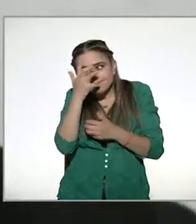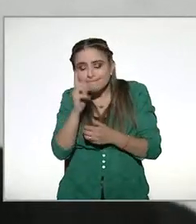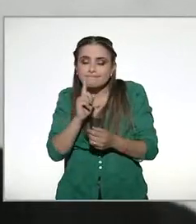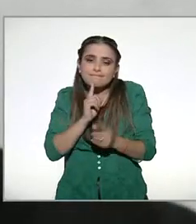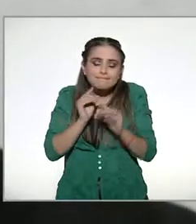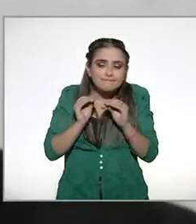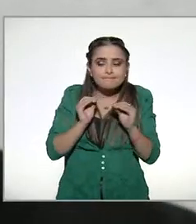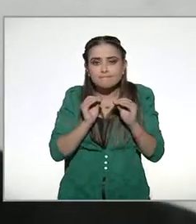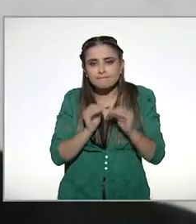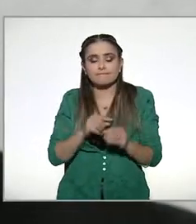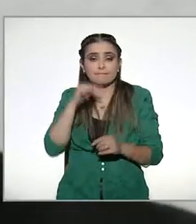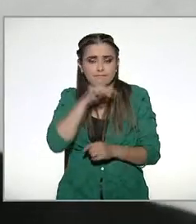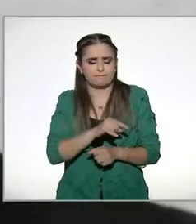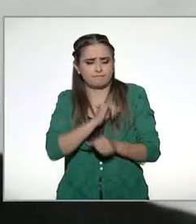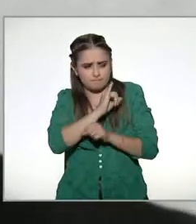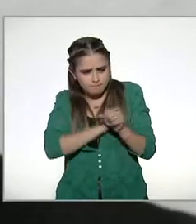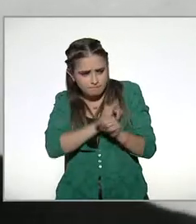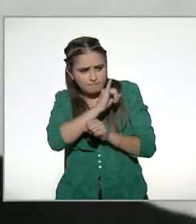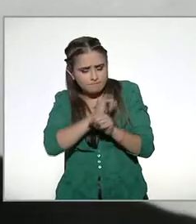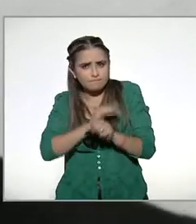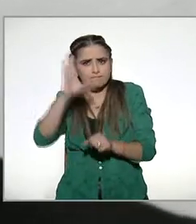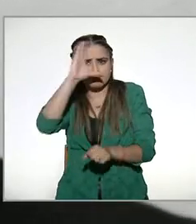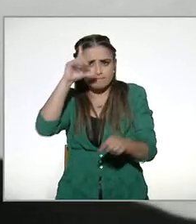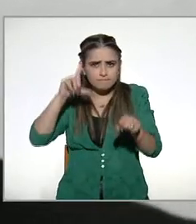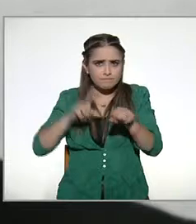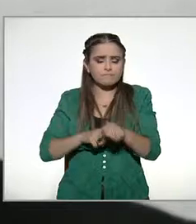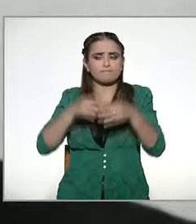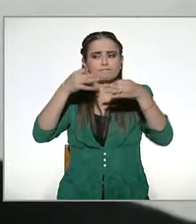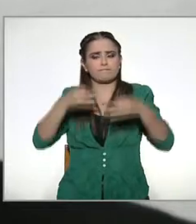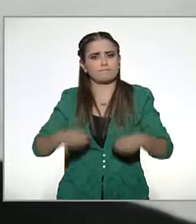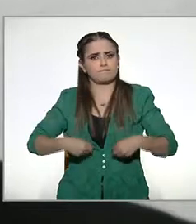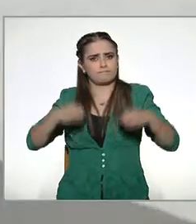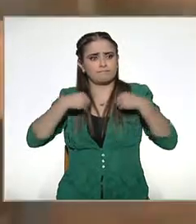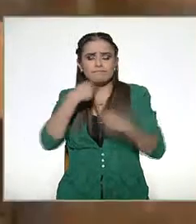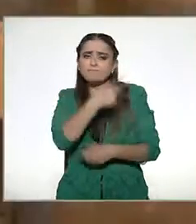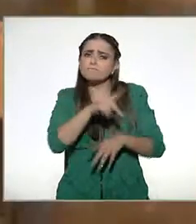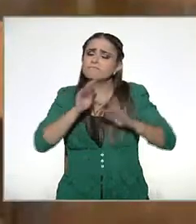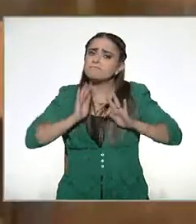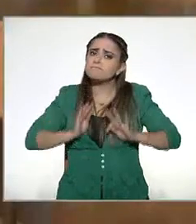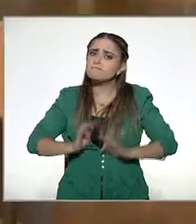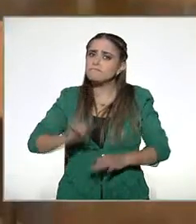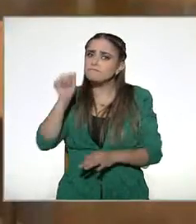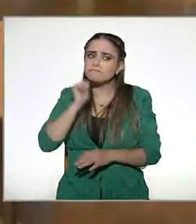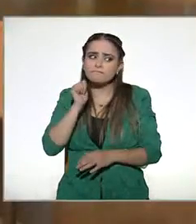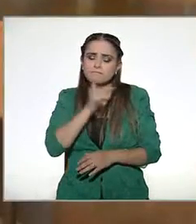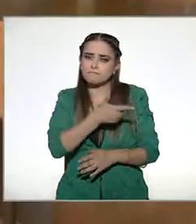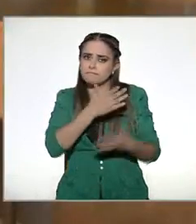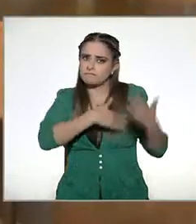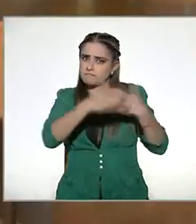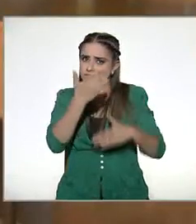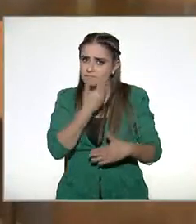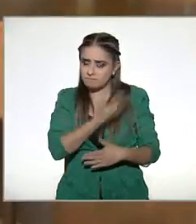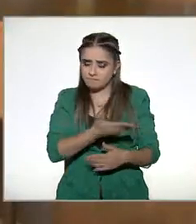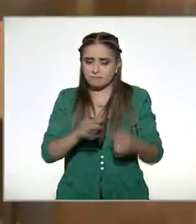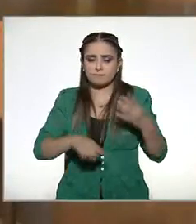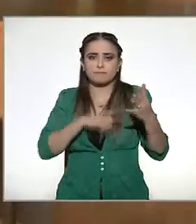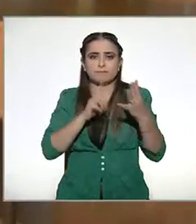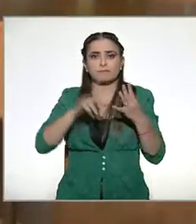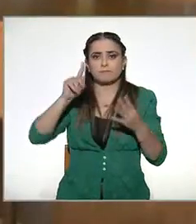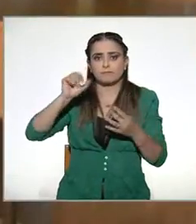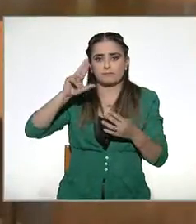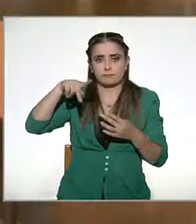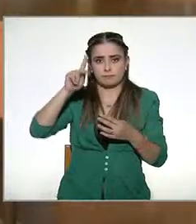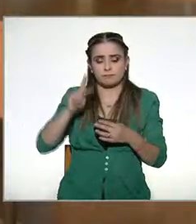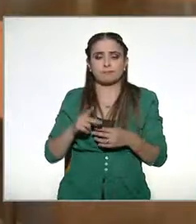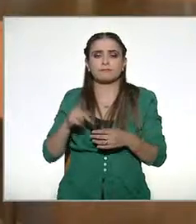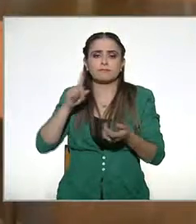objeto de estudio en numerosas ocasiones por su cultura dignidad y tranquilidad otro ejemplo es Rosa Parks quien después de negarse a darle su asiento